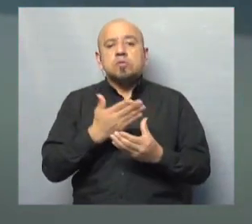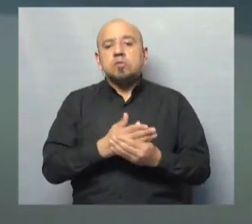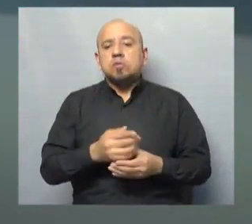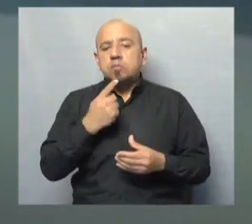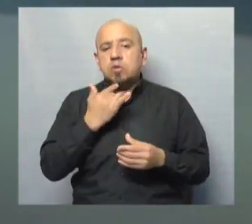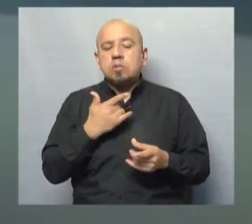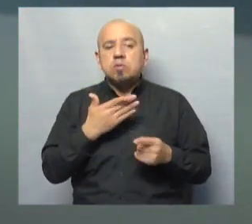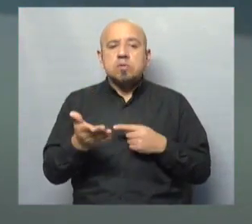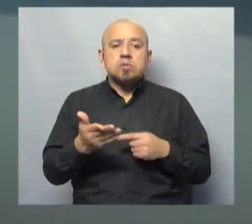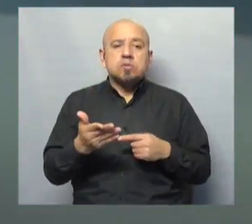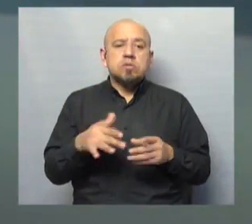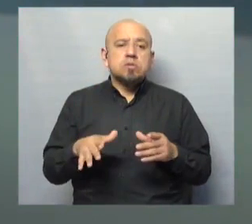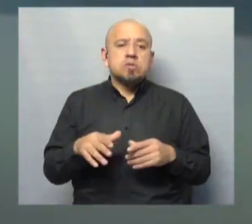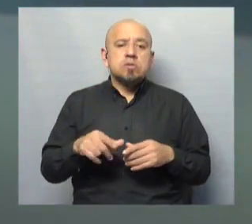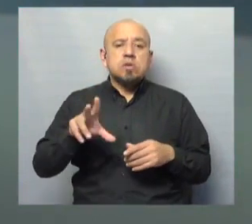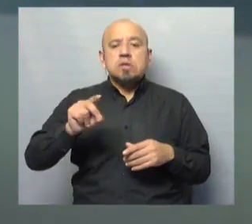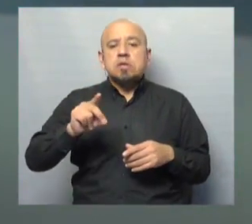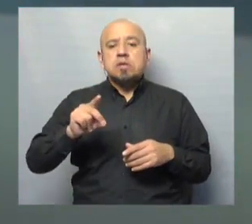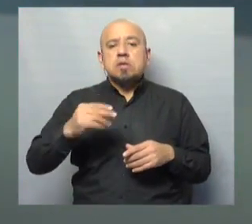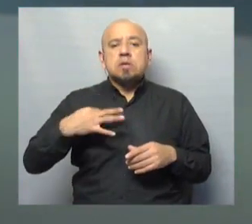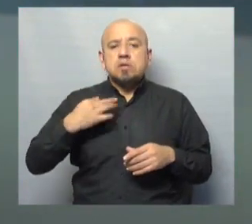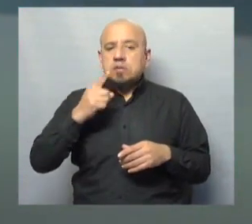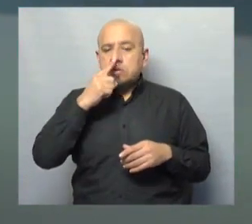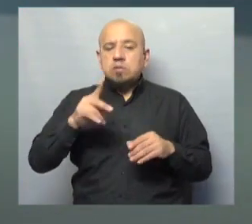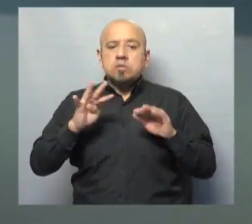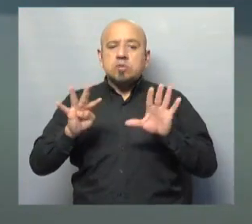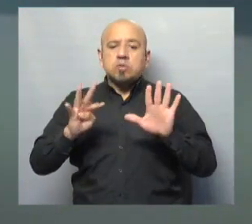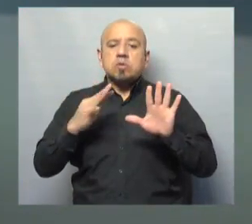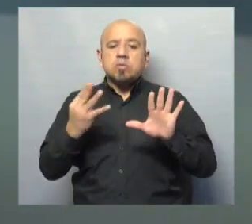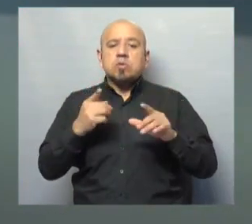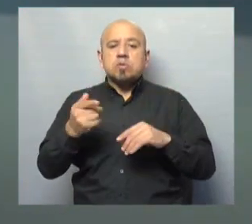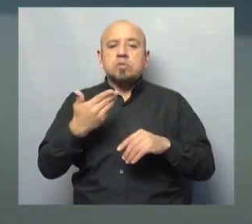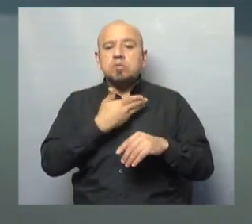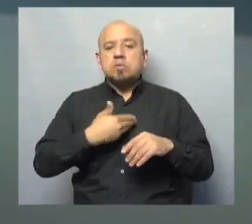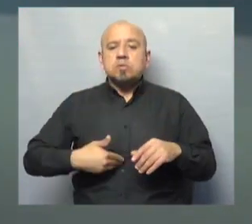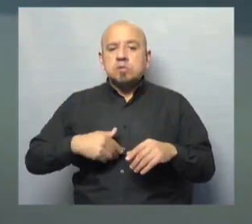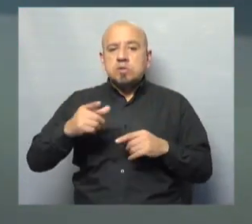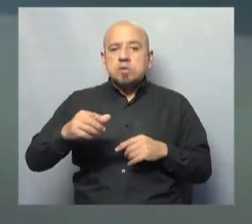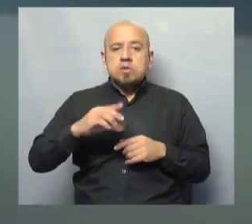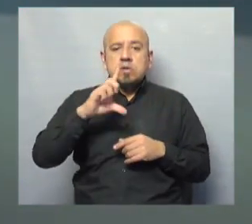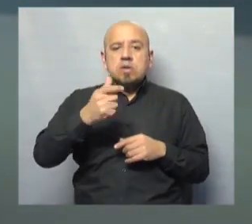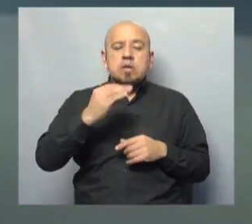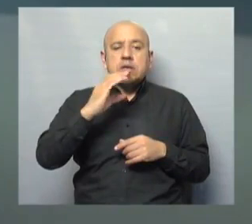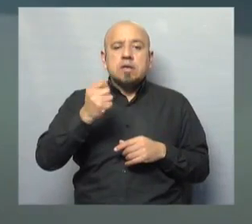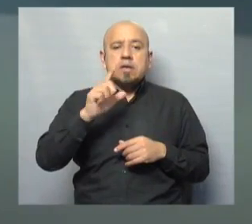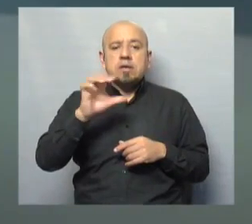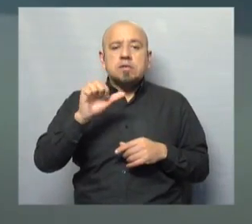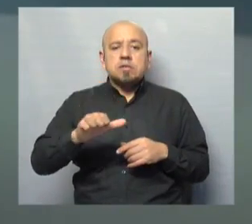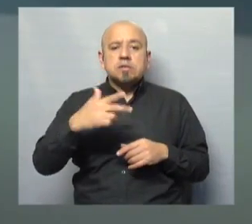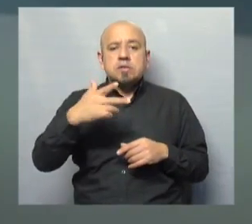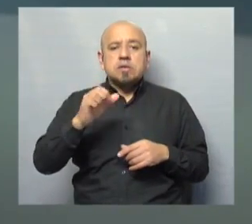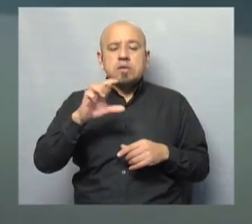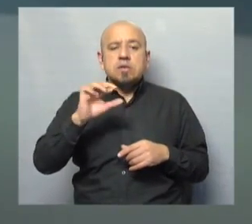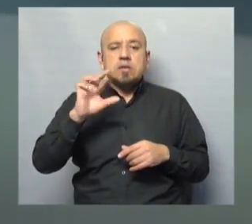antecedentes hace unos casi 30 años y en 1994 el entonces presidente luis alberto lacalle herrera fue intervenido quirúrgicamente